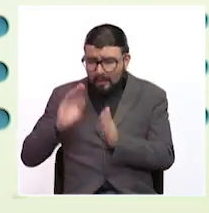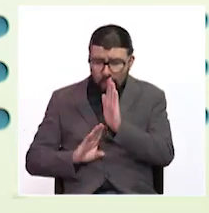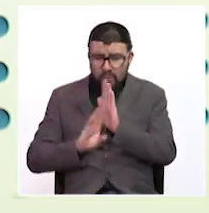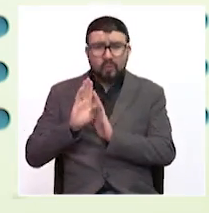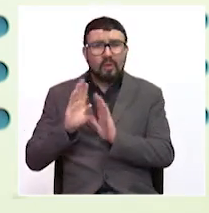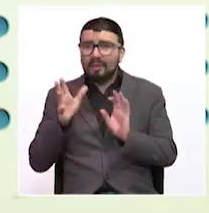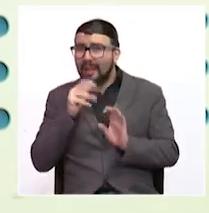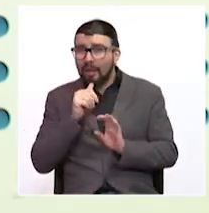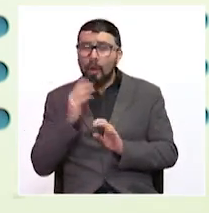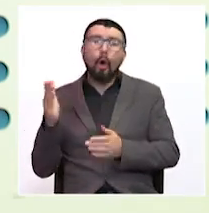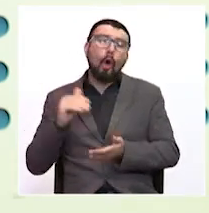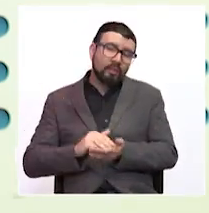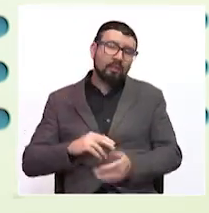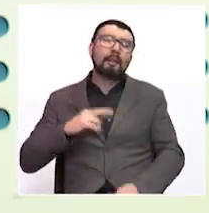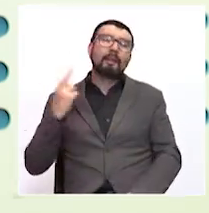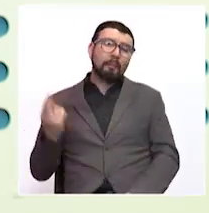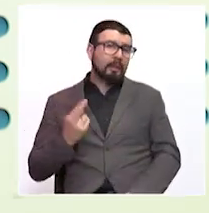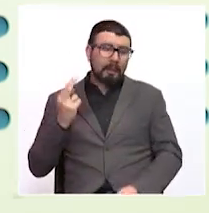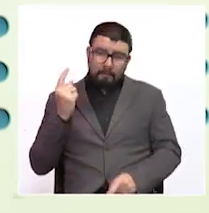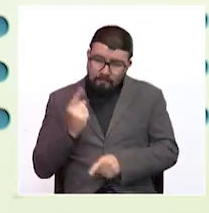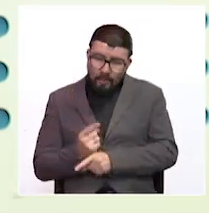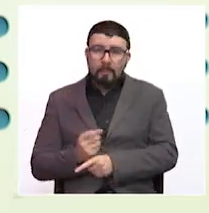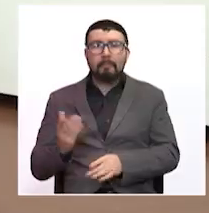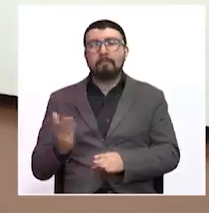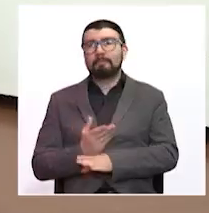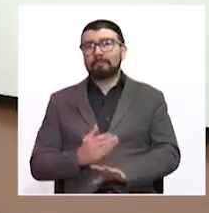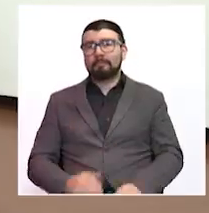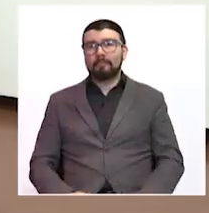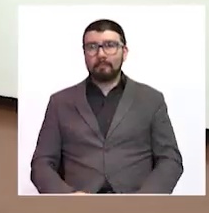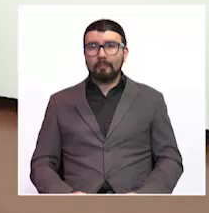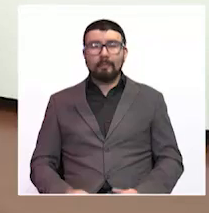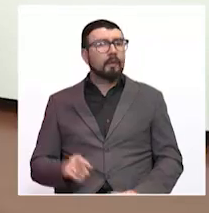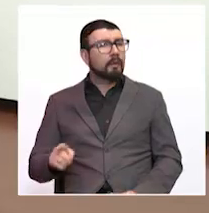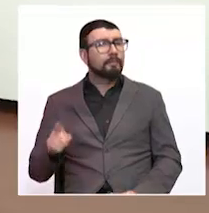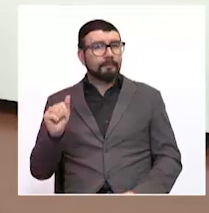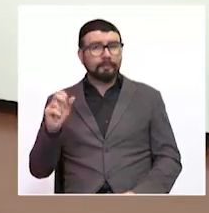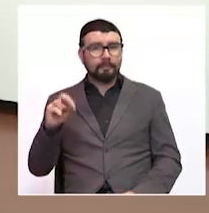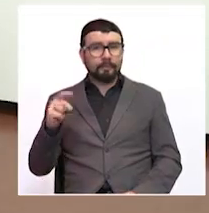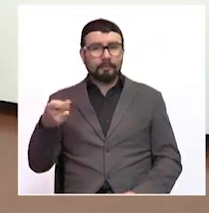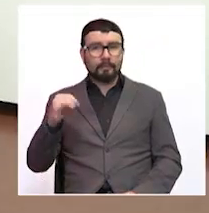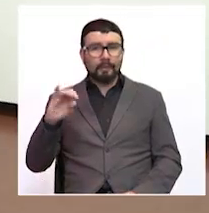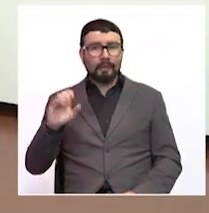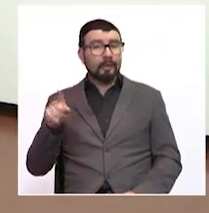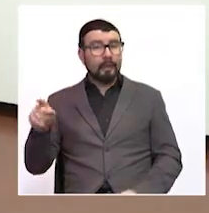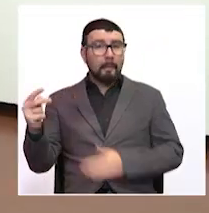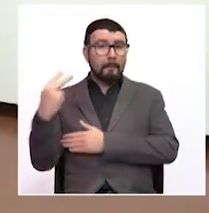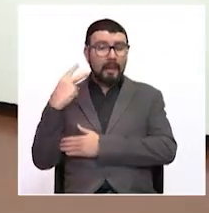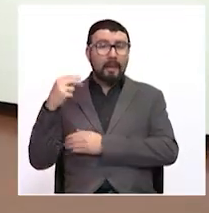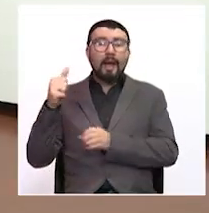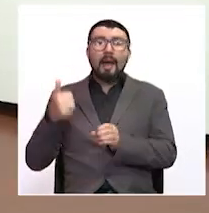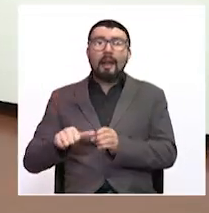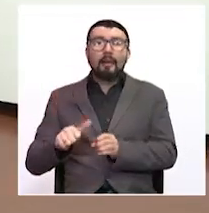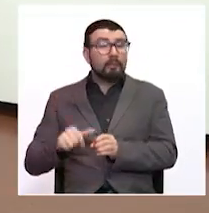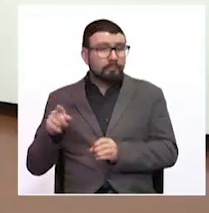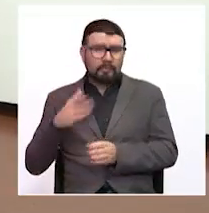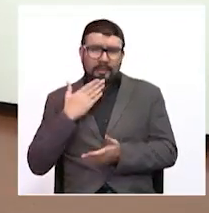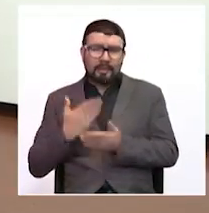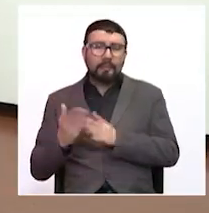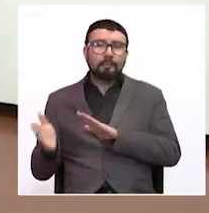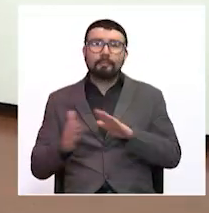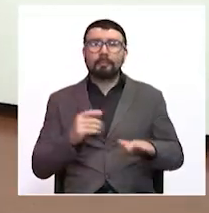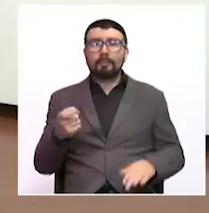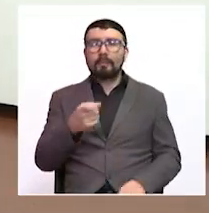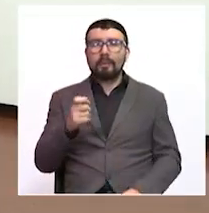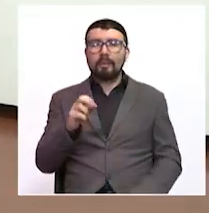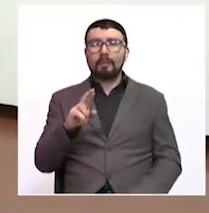repetir otra vez esa lección hay andy para nosotros que nos ve desde la uca mil gracias gerson ospina